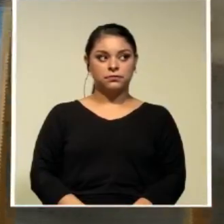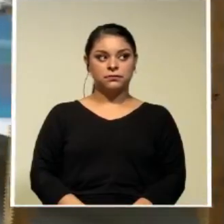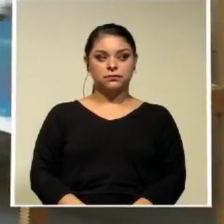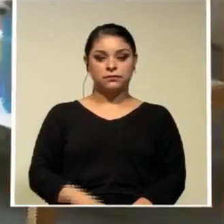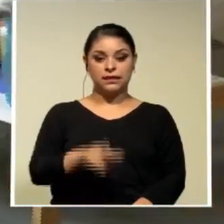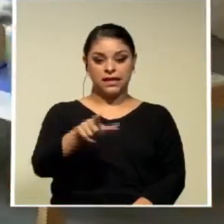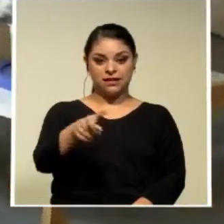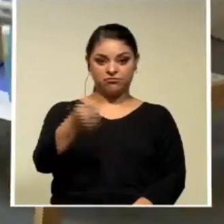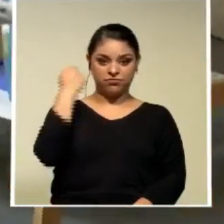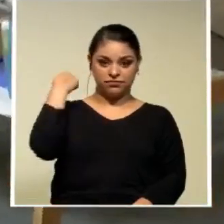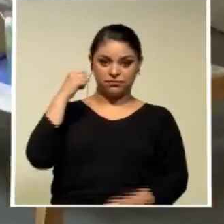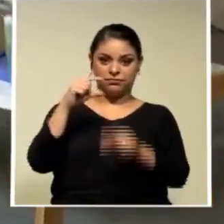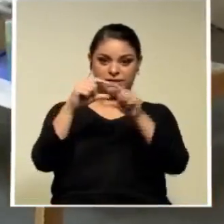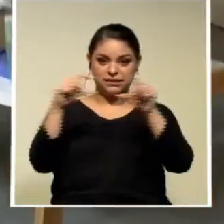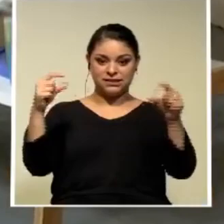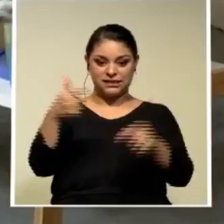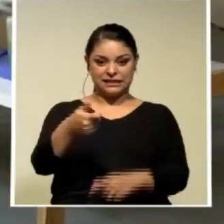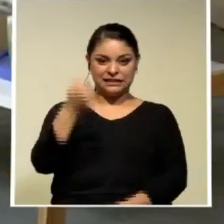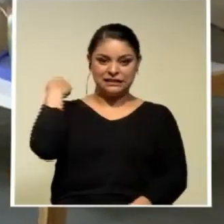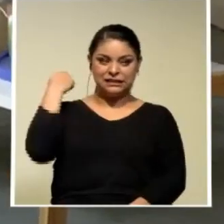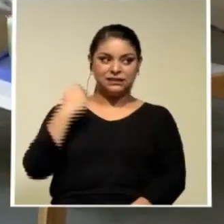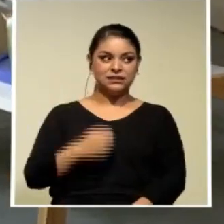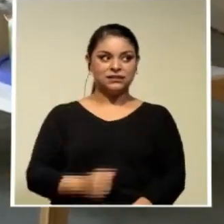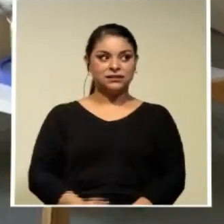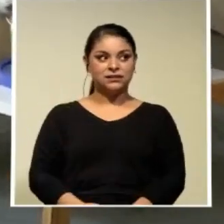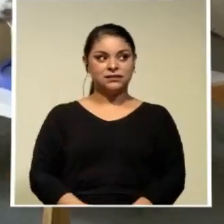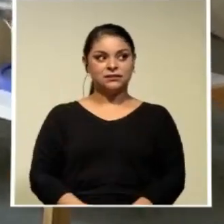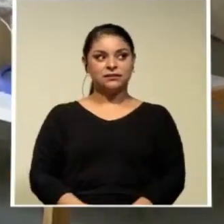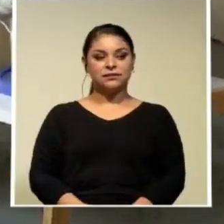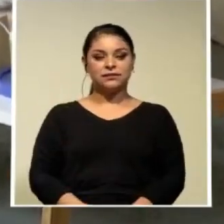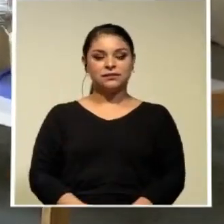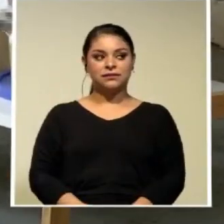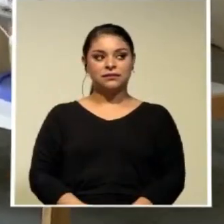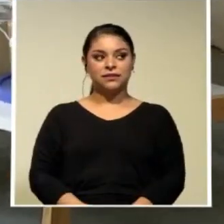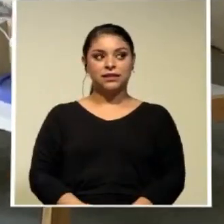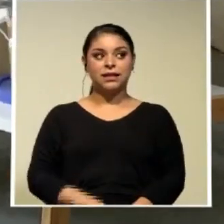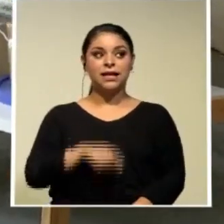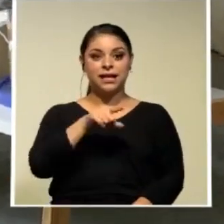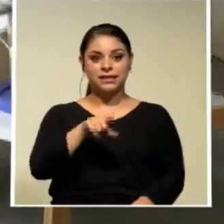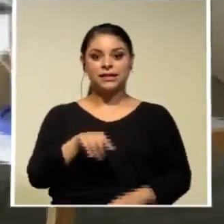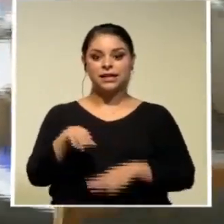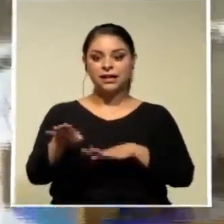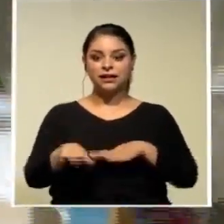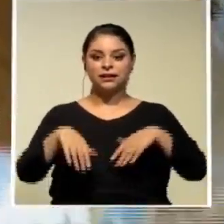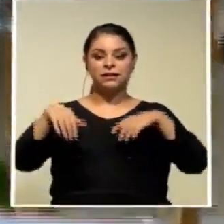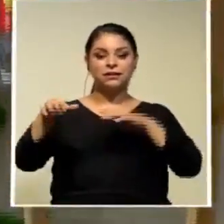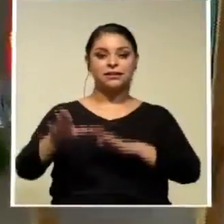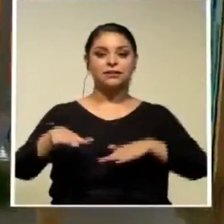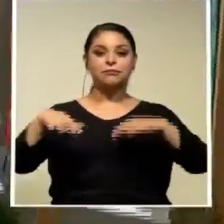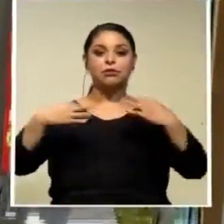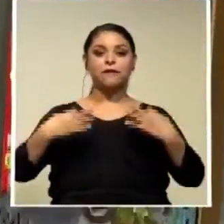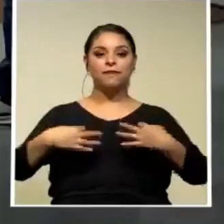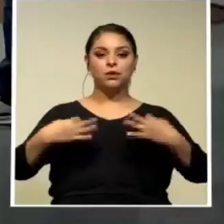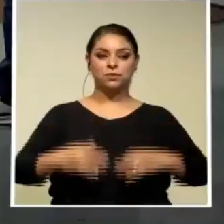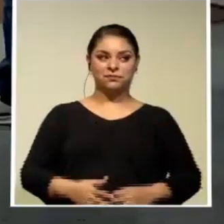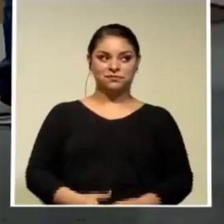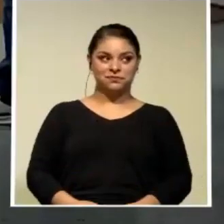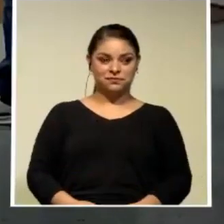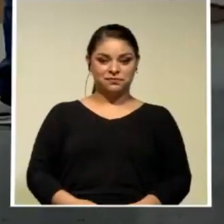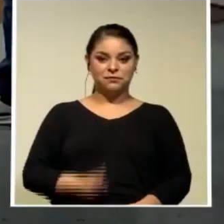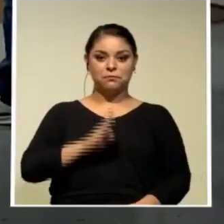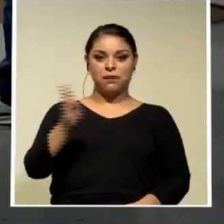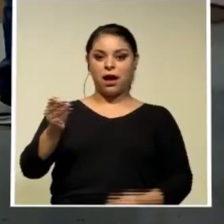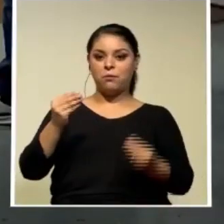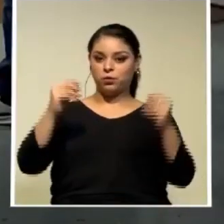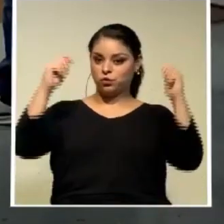Aquí dice, ay, voy a arrancarlo porque no puedo. Ay, este caballito tiene un paso muy fino. Ha ido a muchos topes, yo creo. Yo pero,